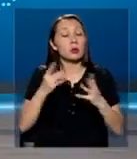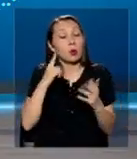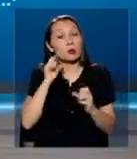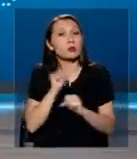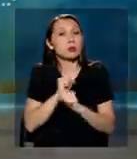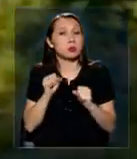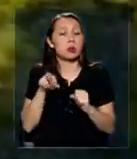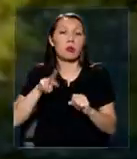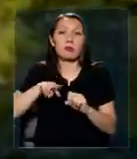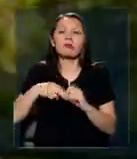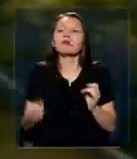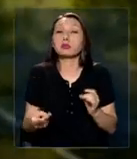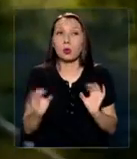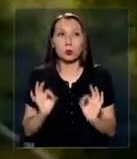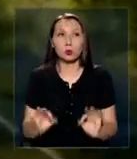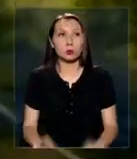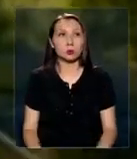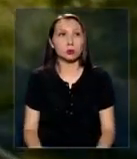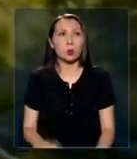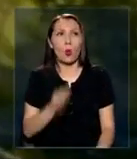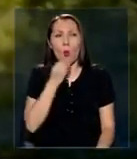tragedia.